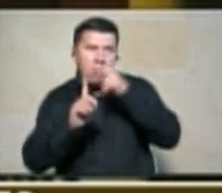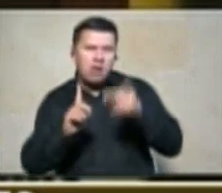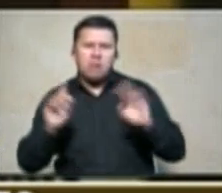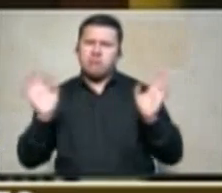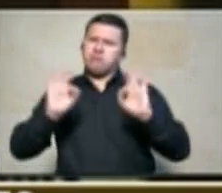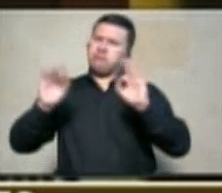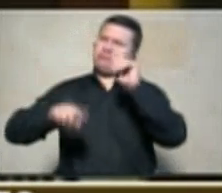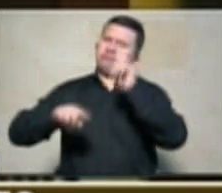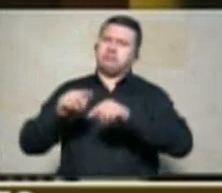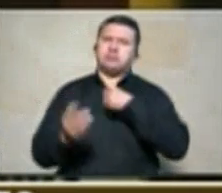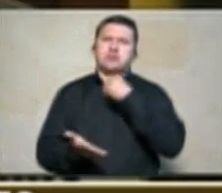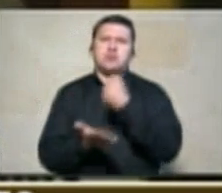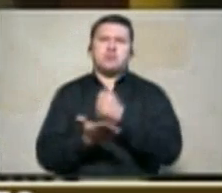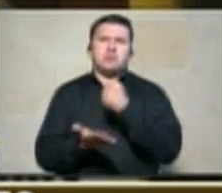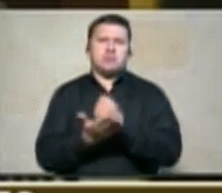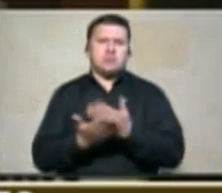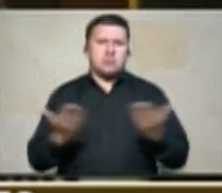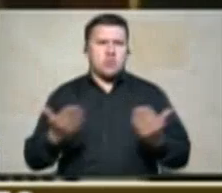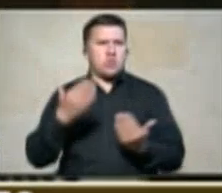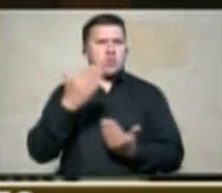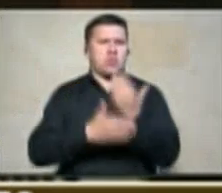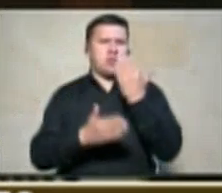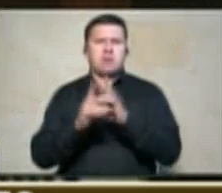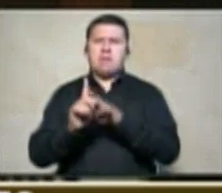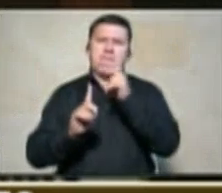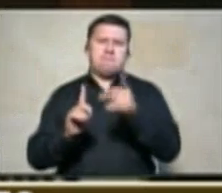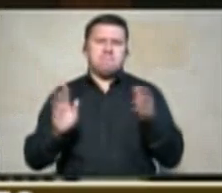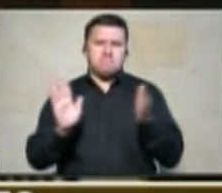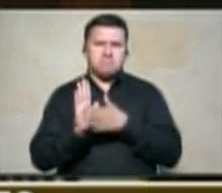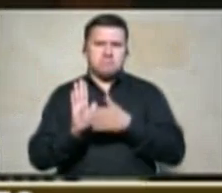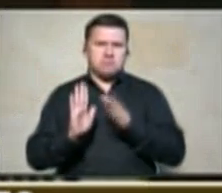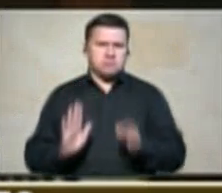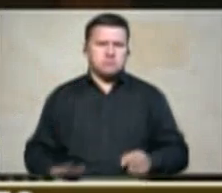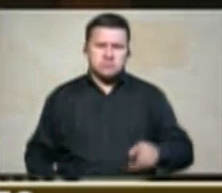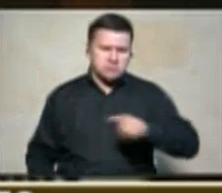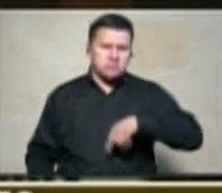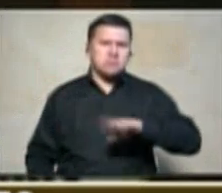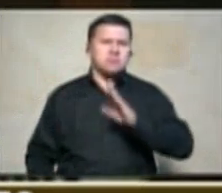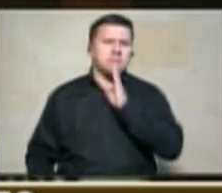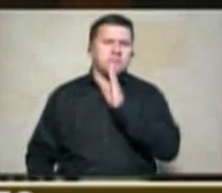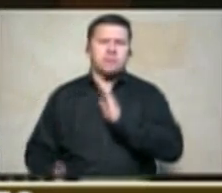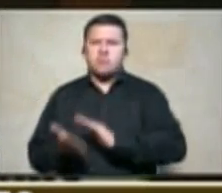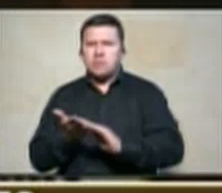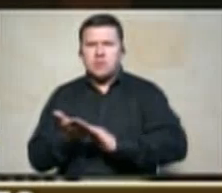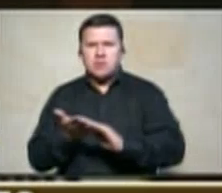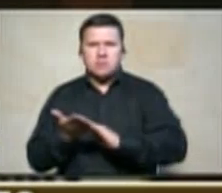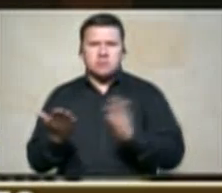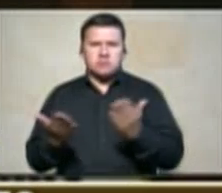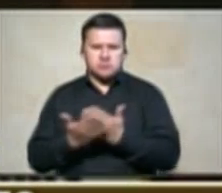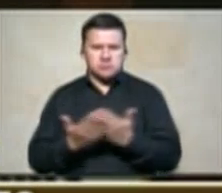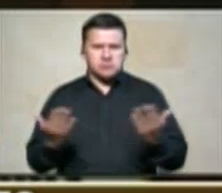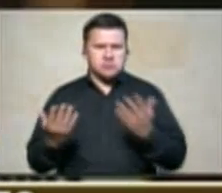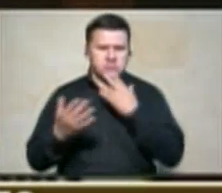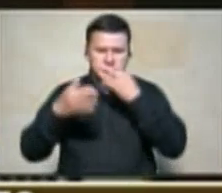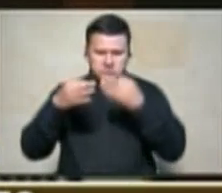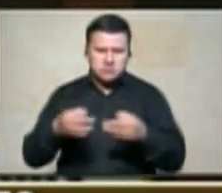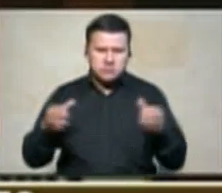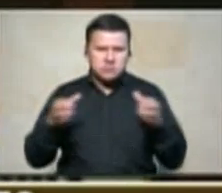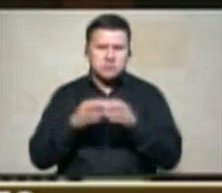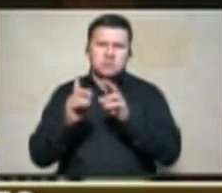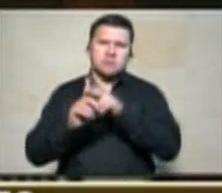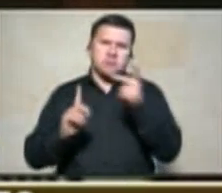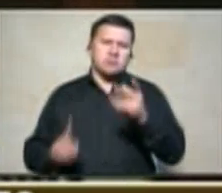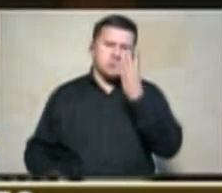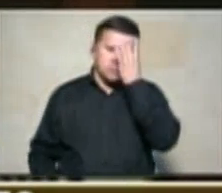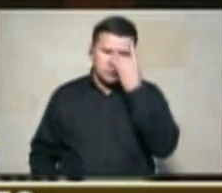que sean ellos los que reparen, en los casos que sean verdaderos, a otras víctimas, porque muchas veces también hay terceros de buena fe a quien